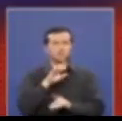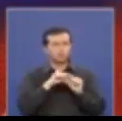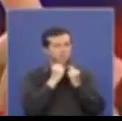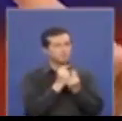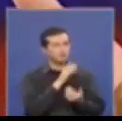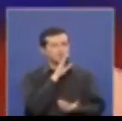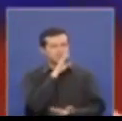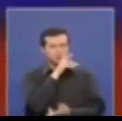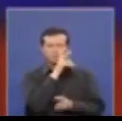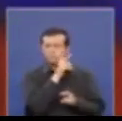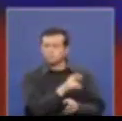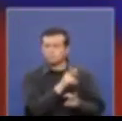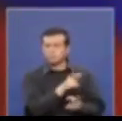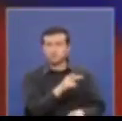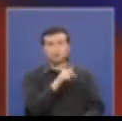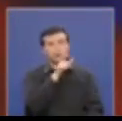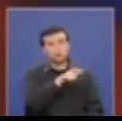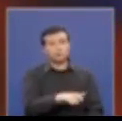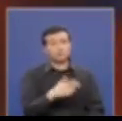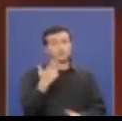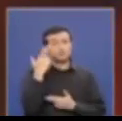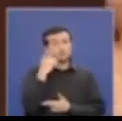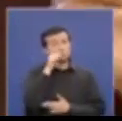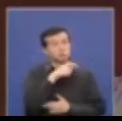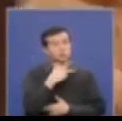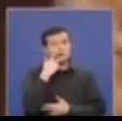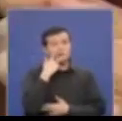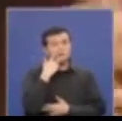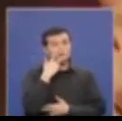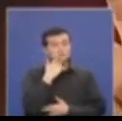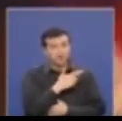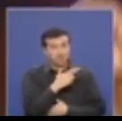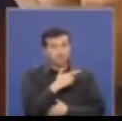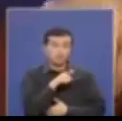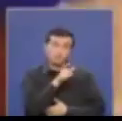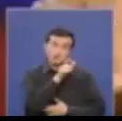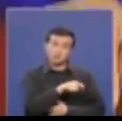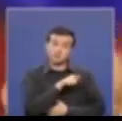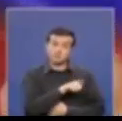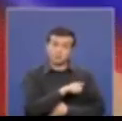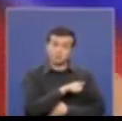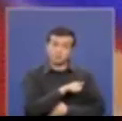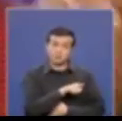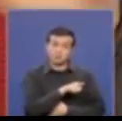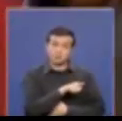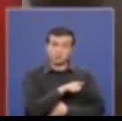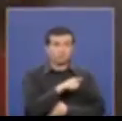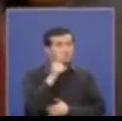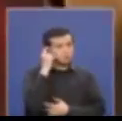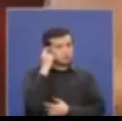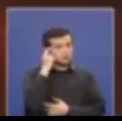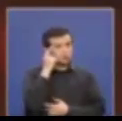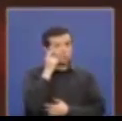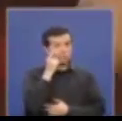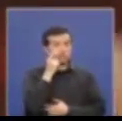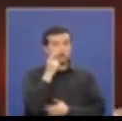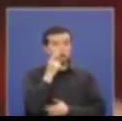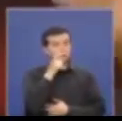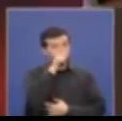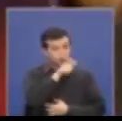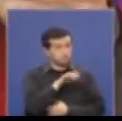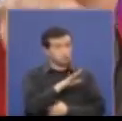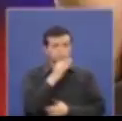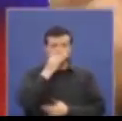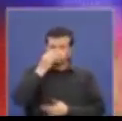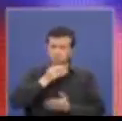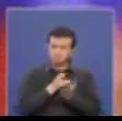siempre. Entonces, el general González es un deshonesto, se lo aseguro, de ninguna manera. El general González es una persona muy honesta. No estoy de acuerdo con lo que dice y lo que